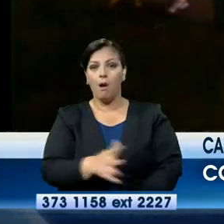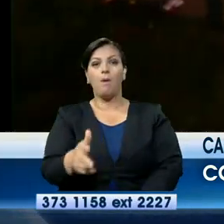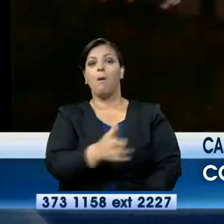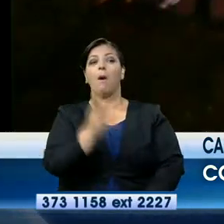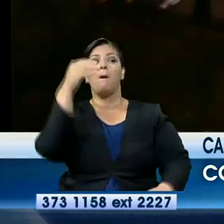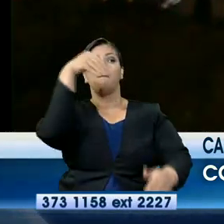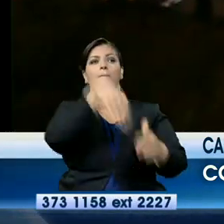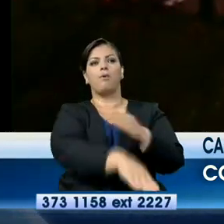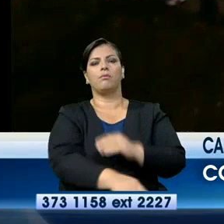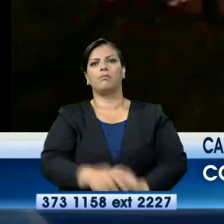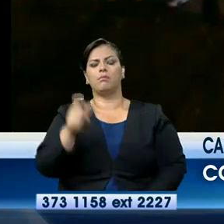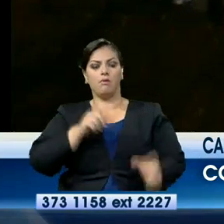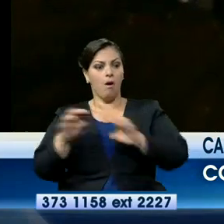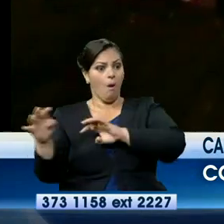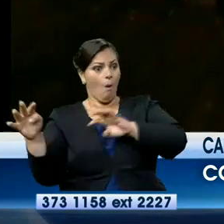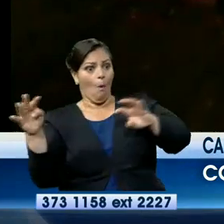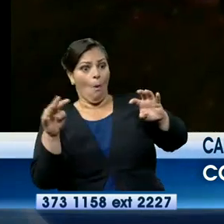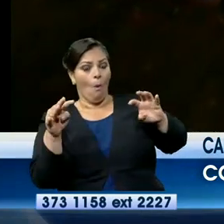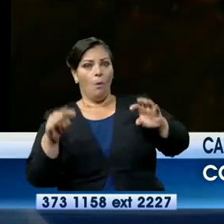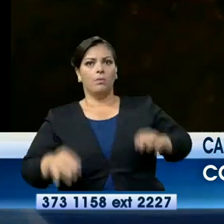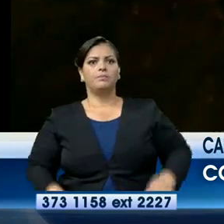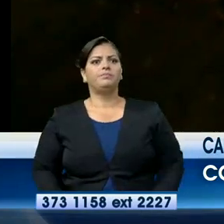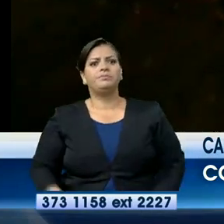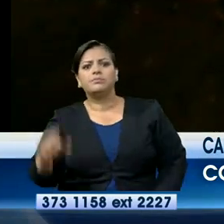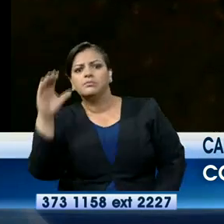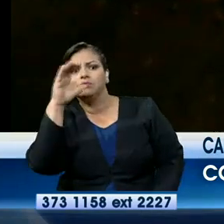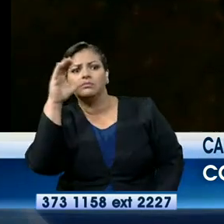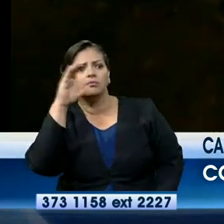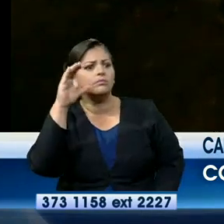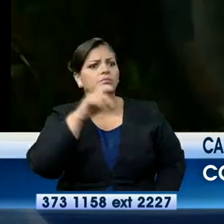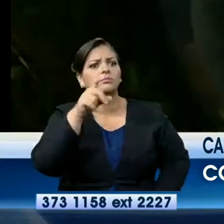todos habían salido aparentemente ilesos.